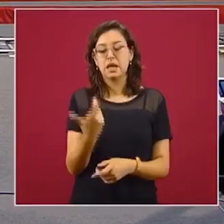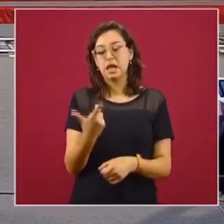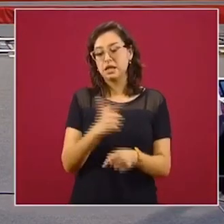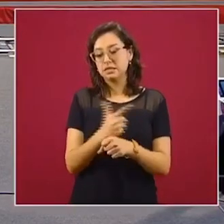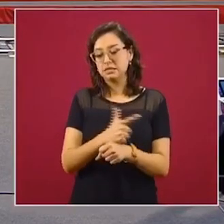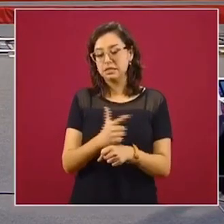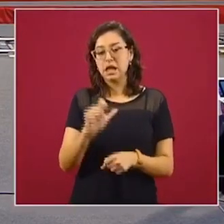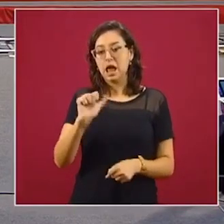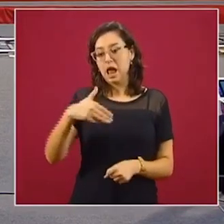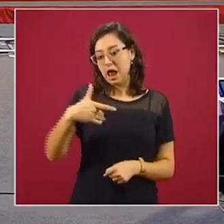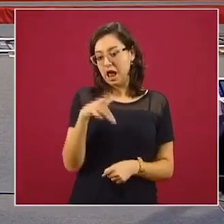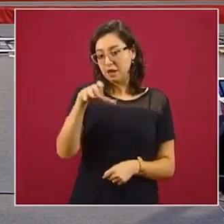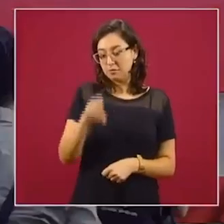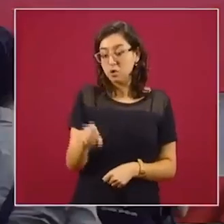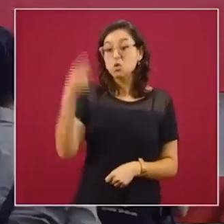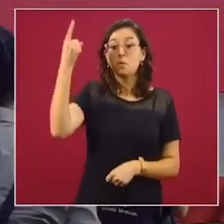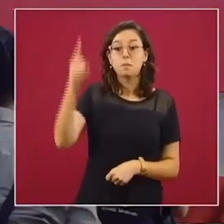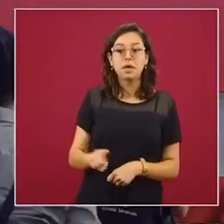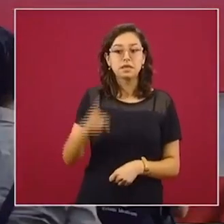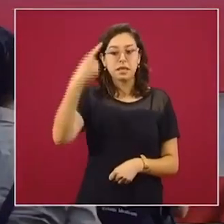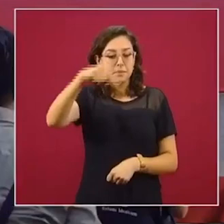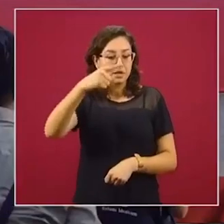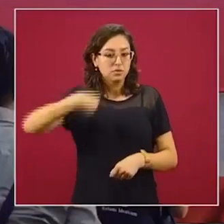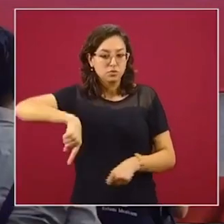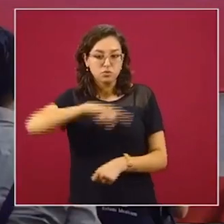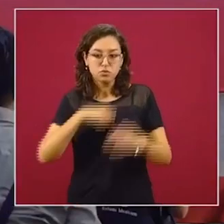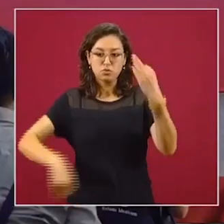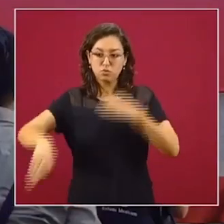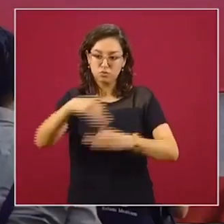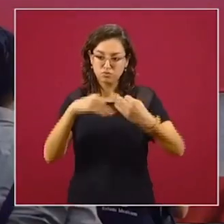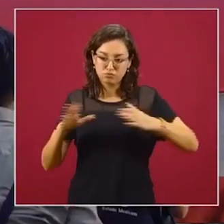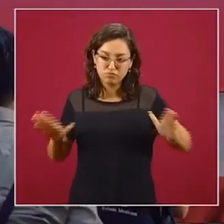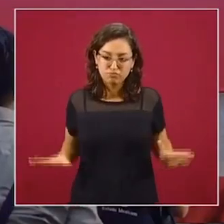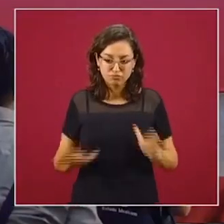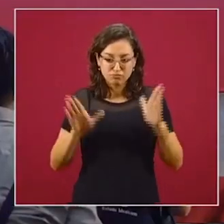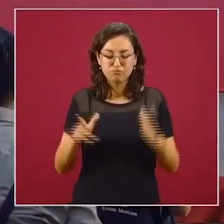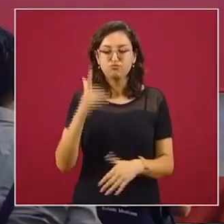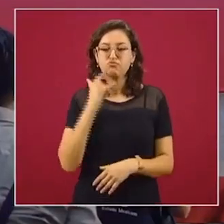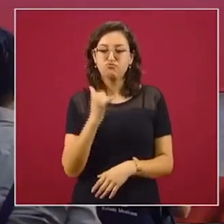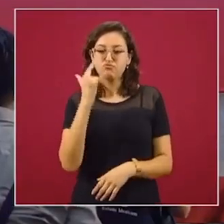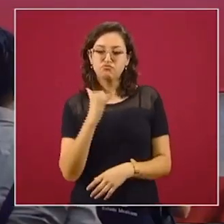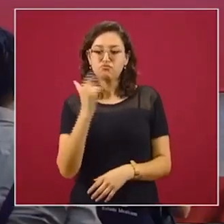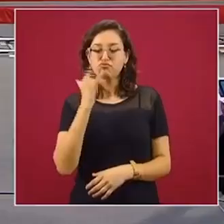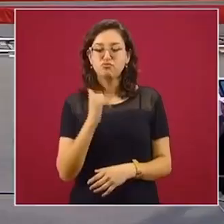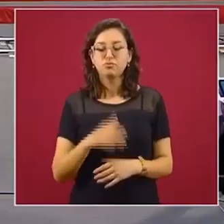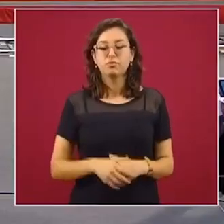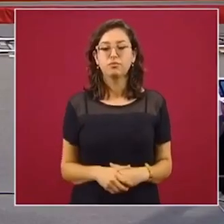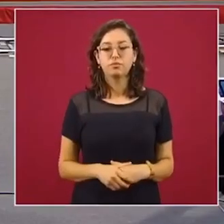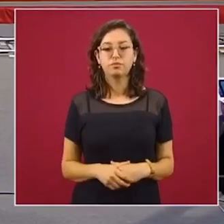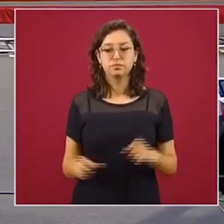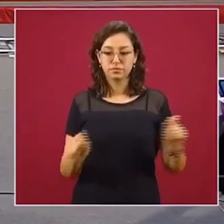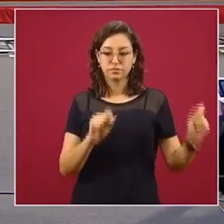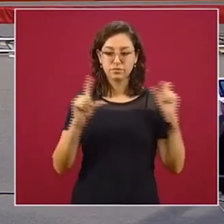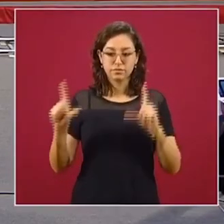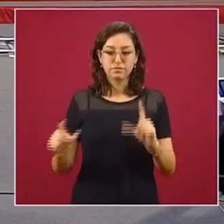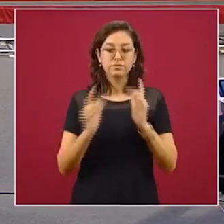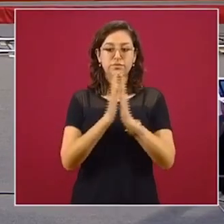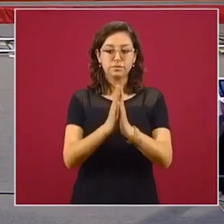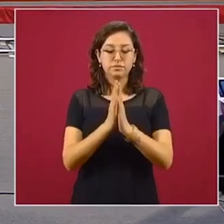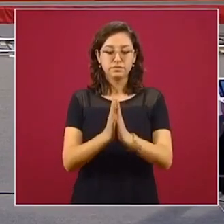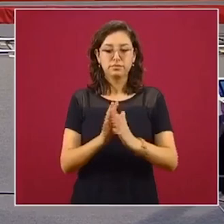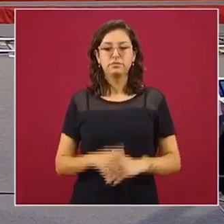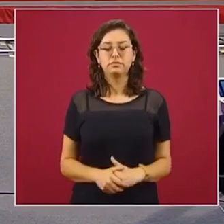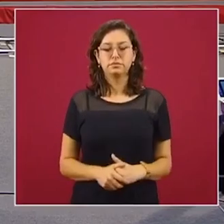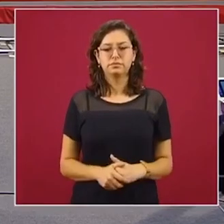presidente de la república decía dónde es manuel lópez obrador de poner todo el empuje en favor de todos y todas las mexicanas mexicanos la